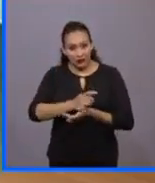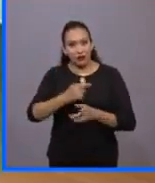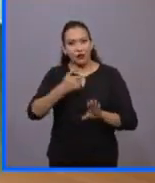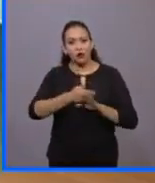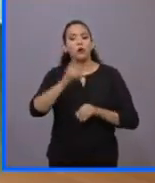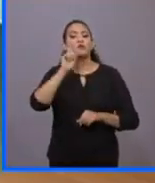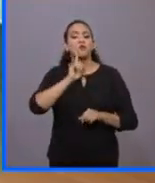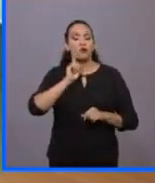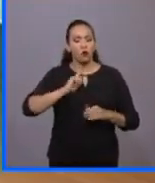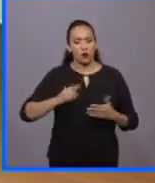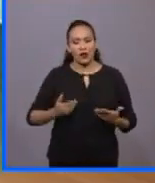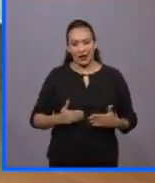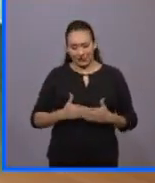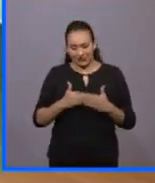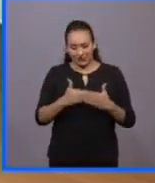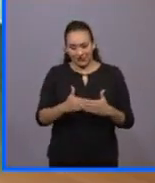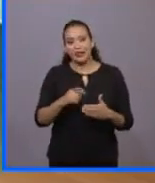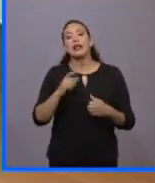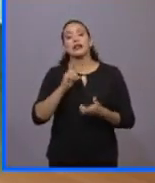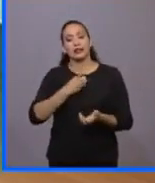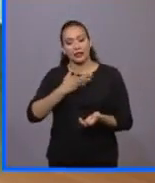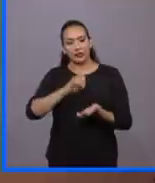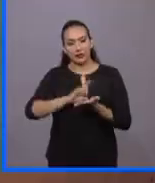mujeres gestantes con discapacidad.